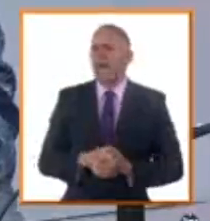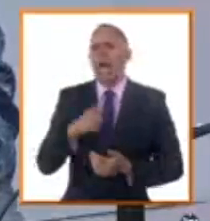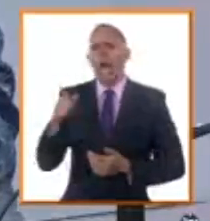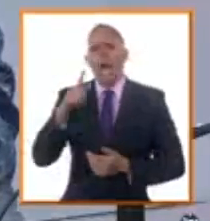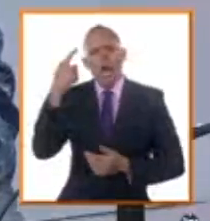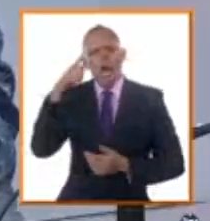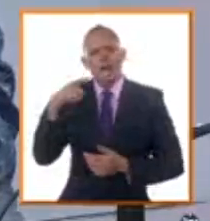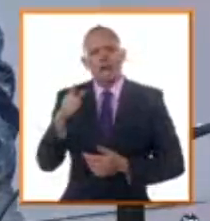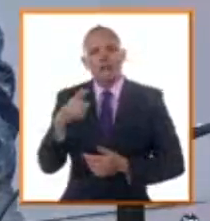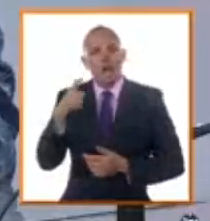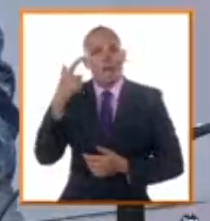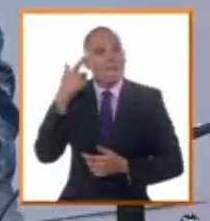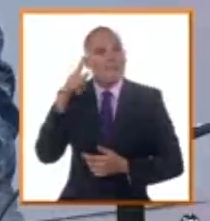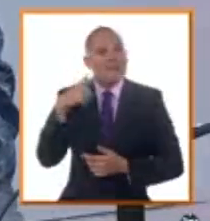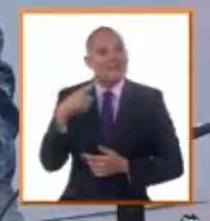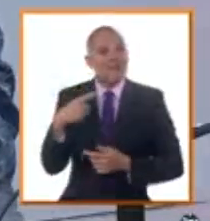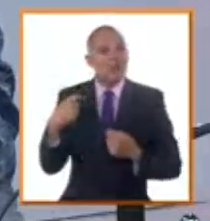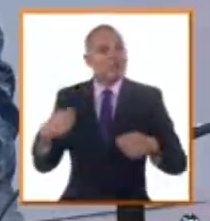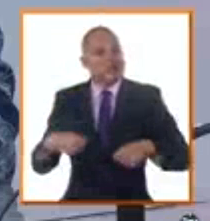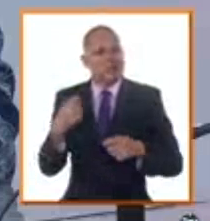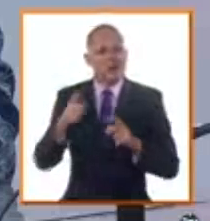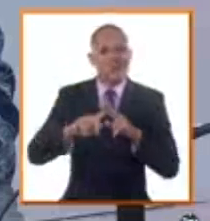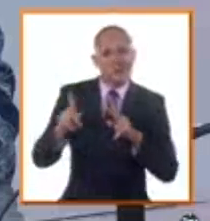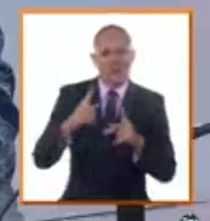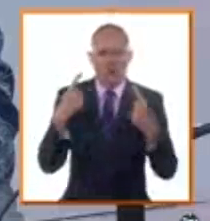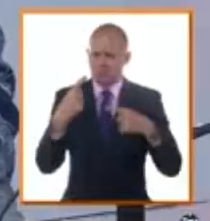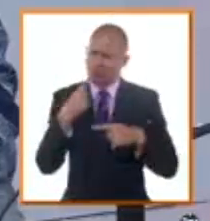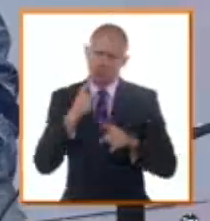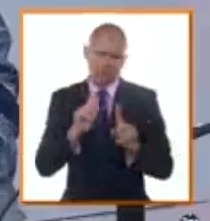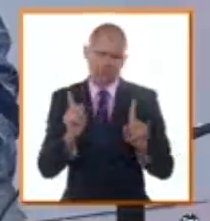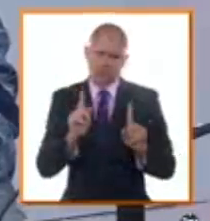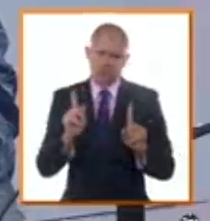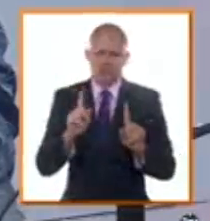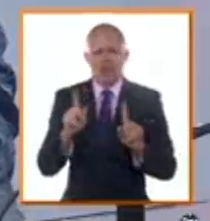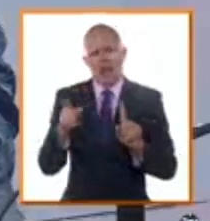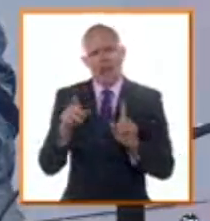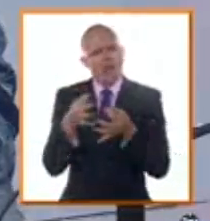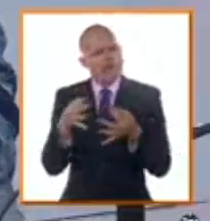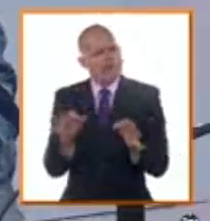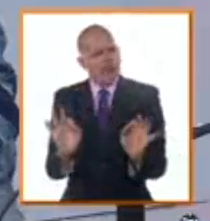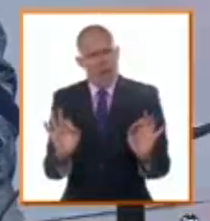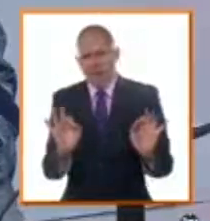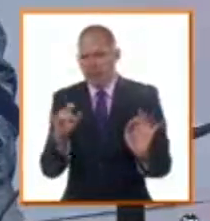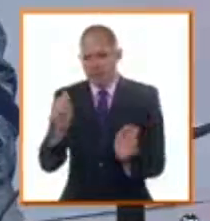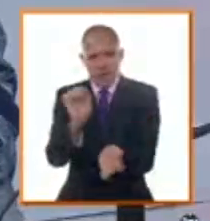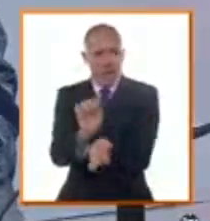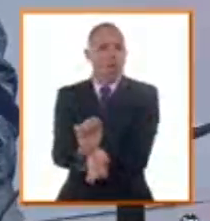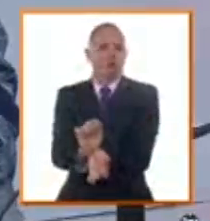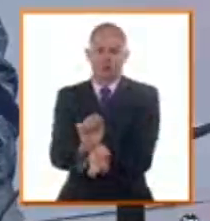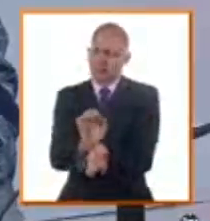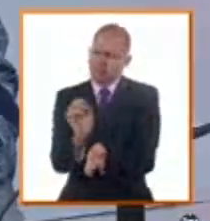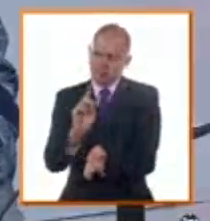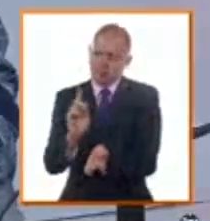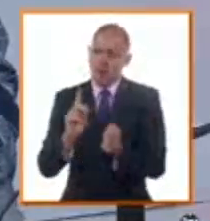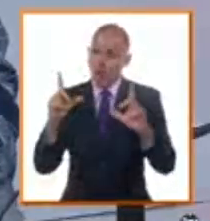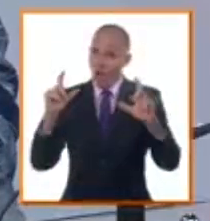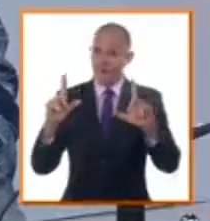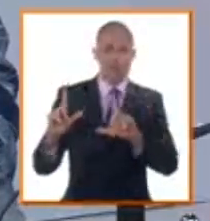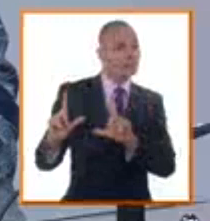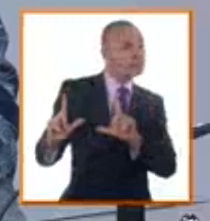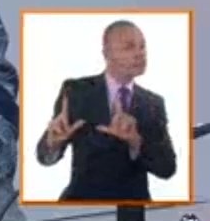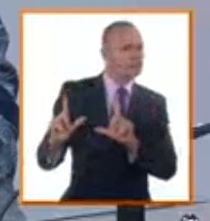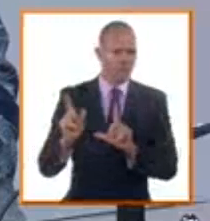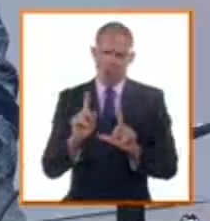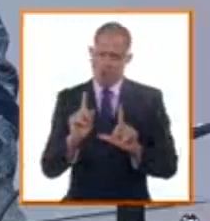fuga significativo y que su imagen estaba ampliamente disponible mientras se negaban a esposarlo o fotografiarlo. Trump, que